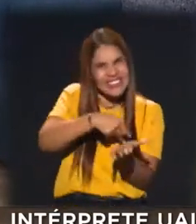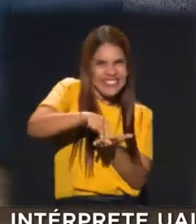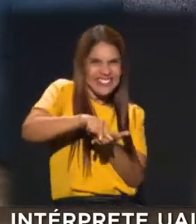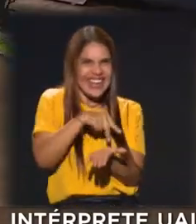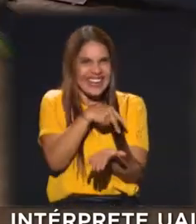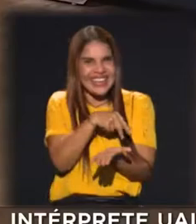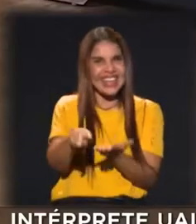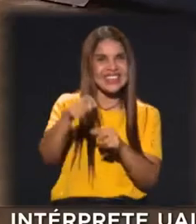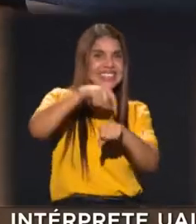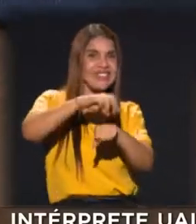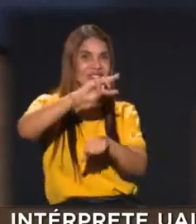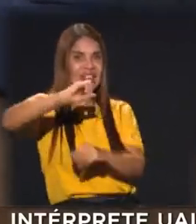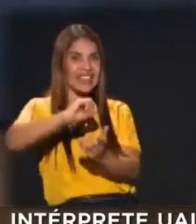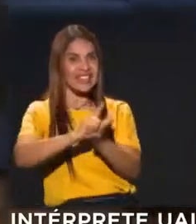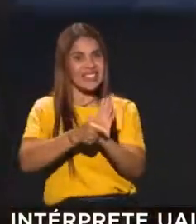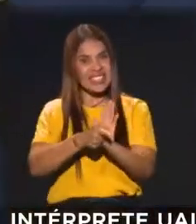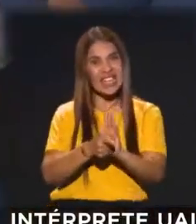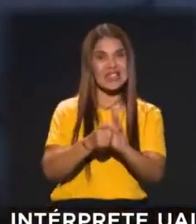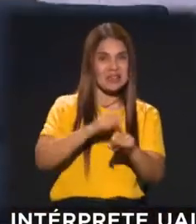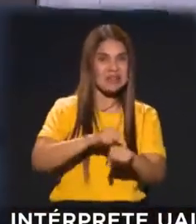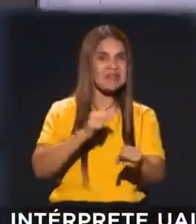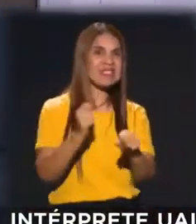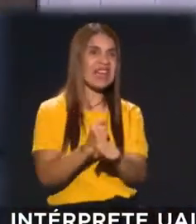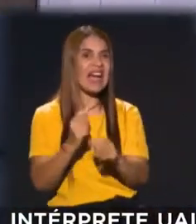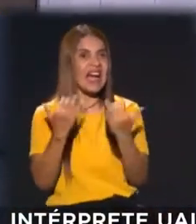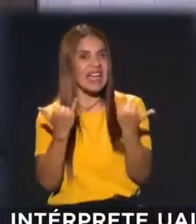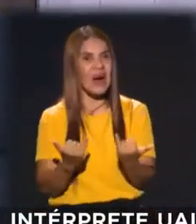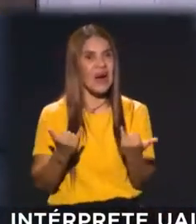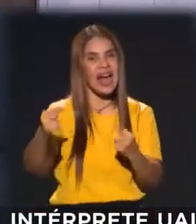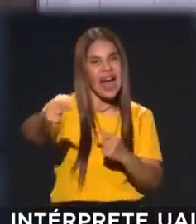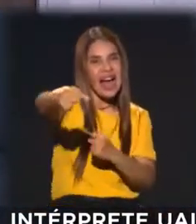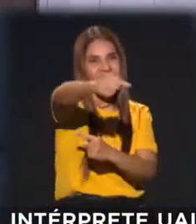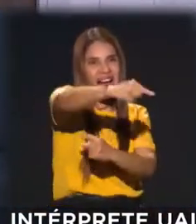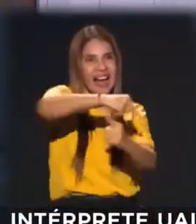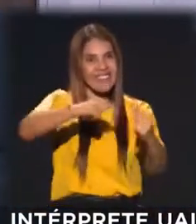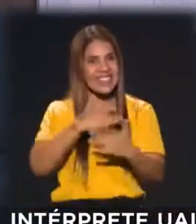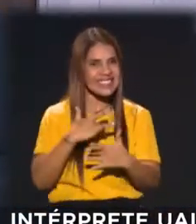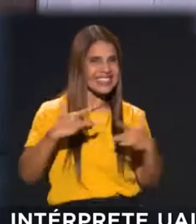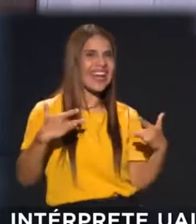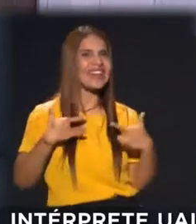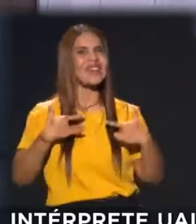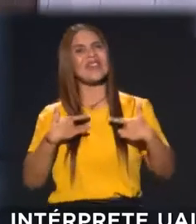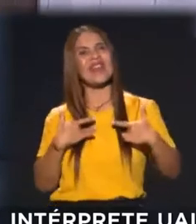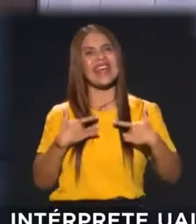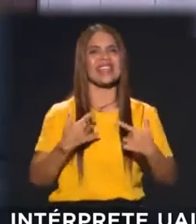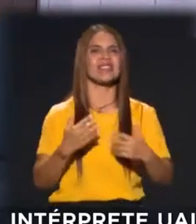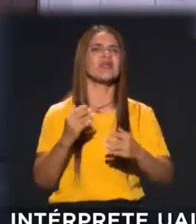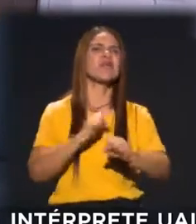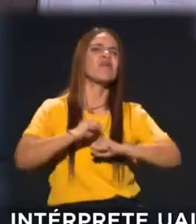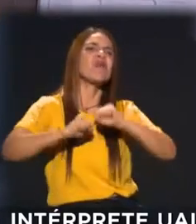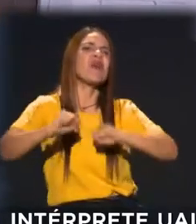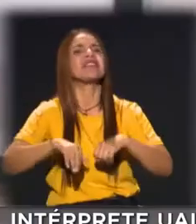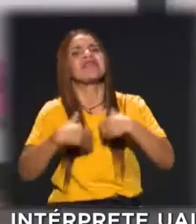minutos. Son 30 minutos. Al día y nada más. Y ahorita, por su salud, muévase